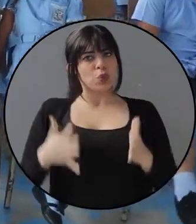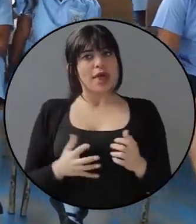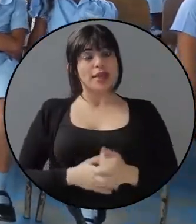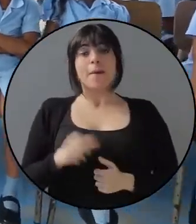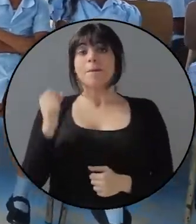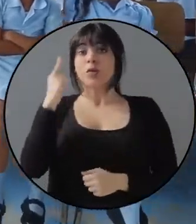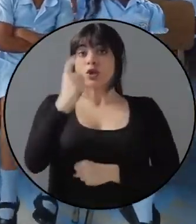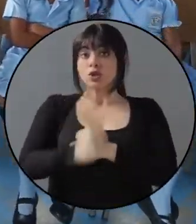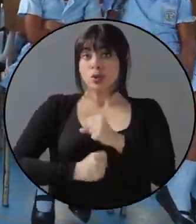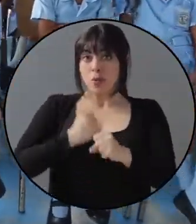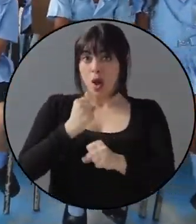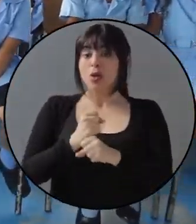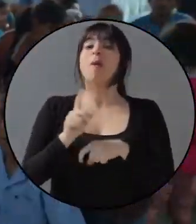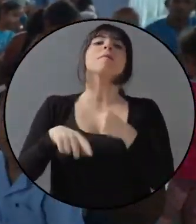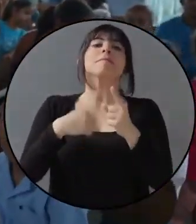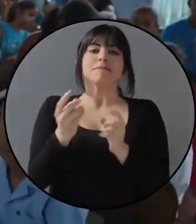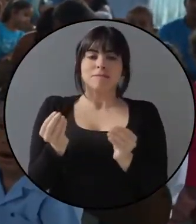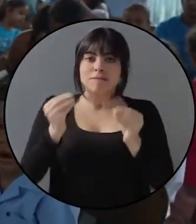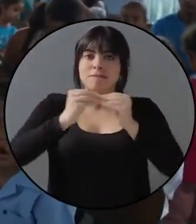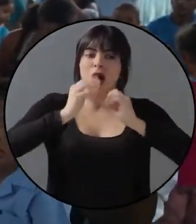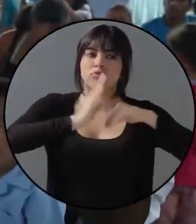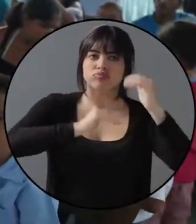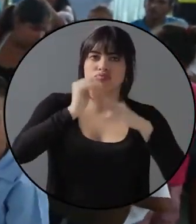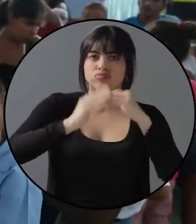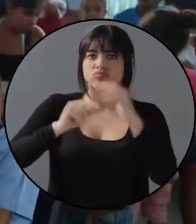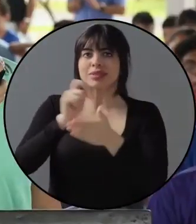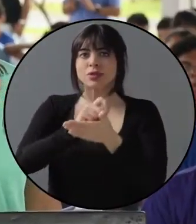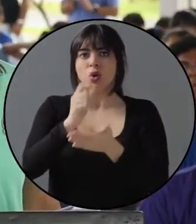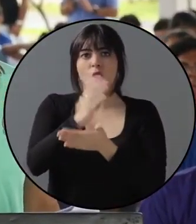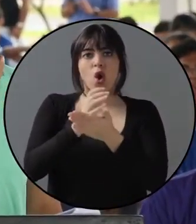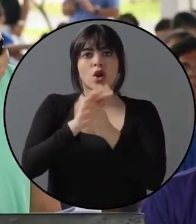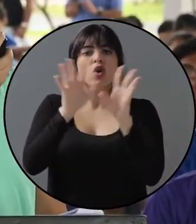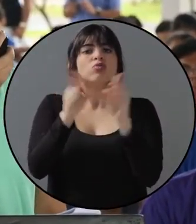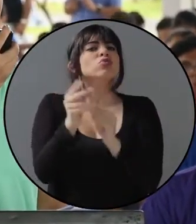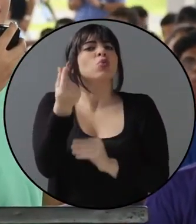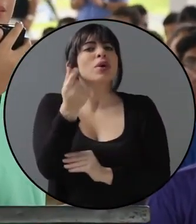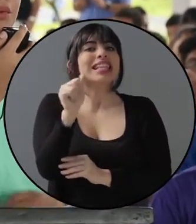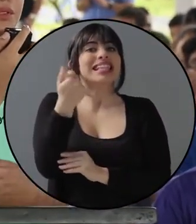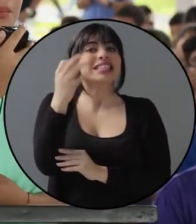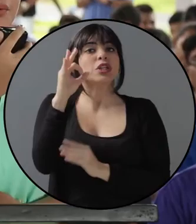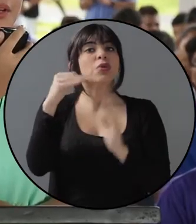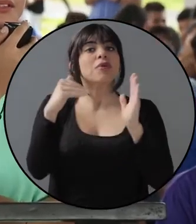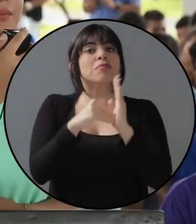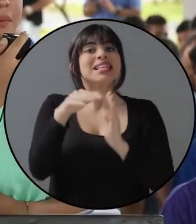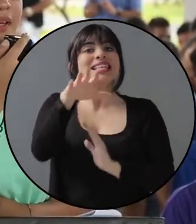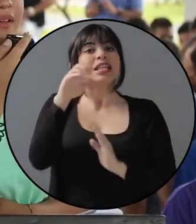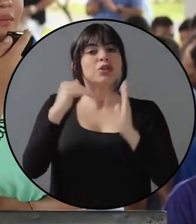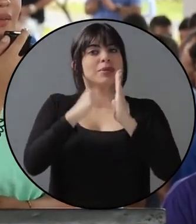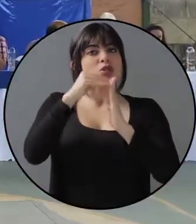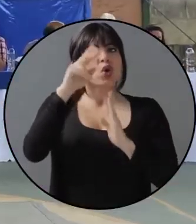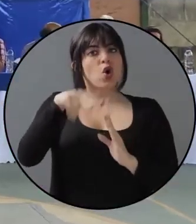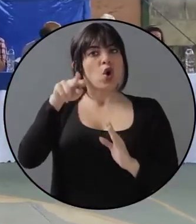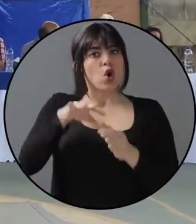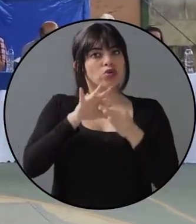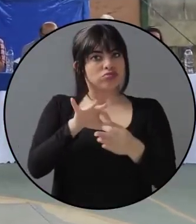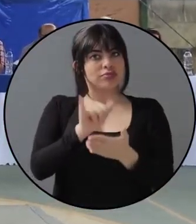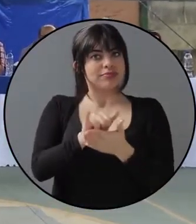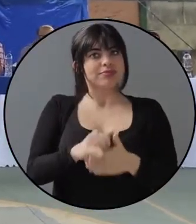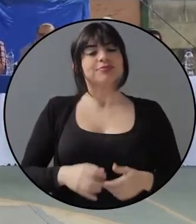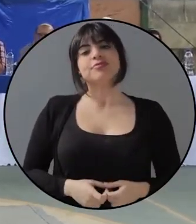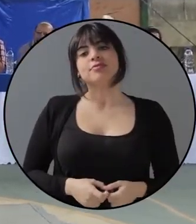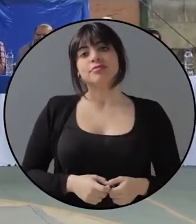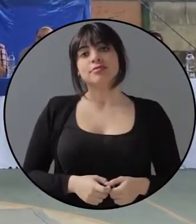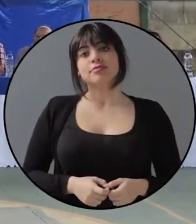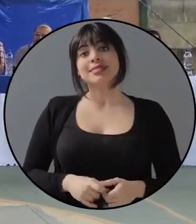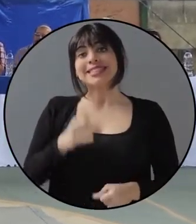mil estudiantes. El próximo año se ejecutarán más obras en escuelas y colegios por otros 19.500 millones